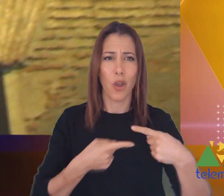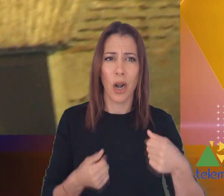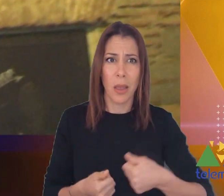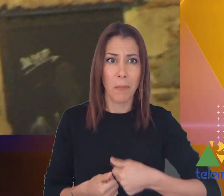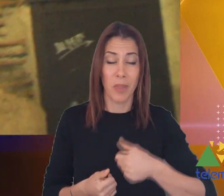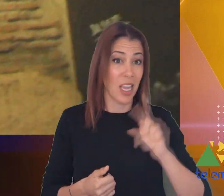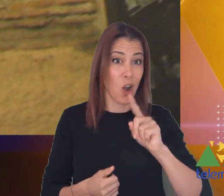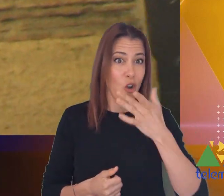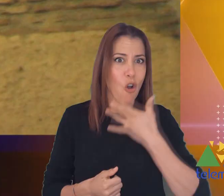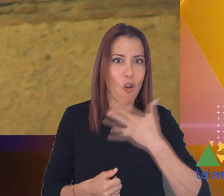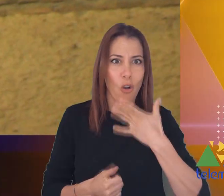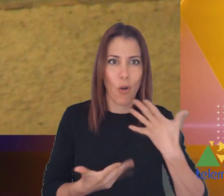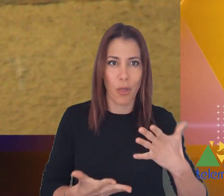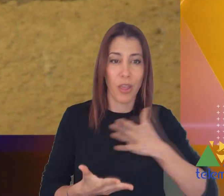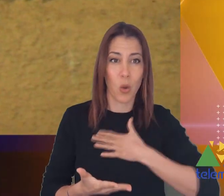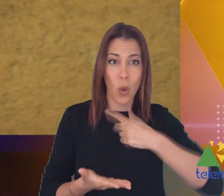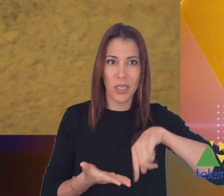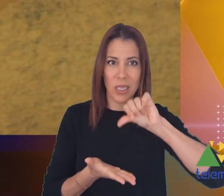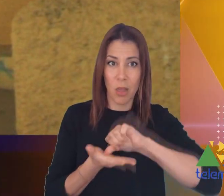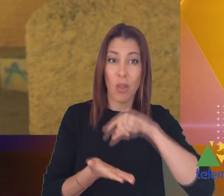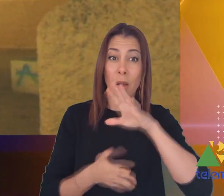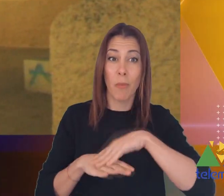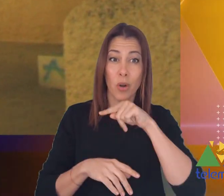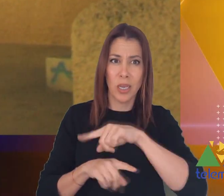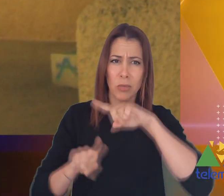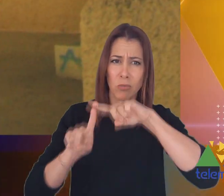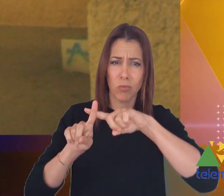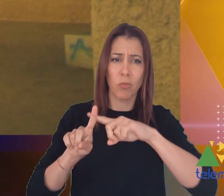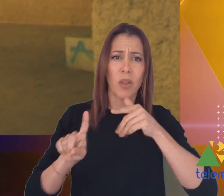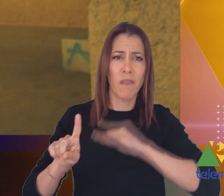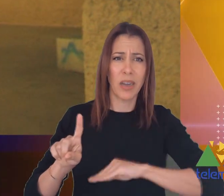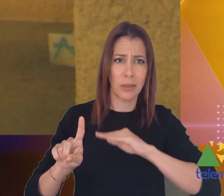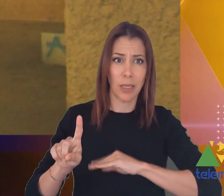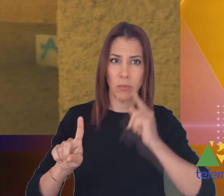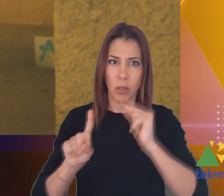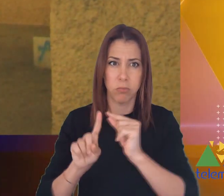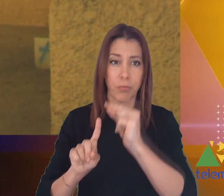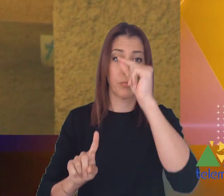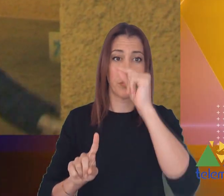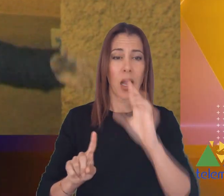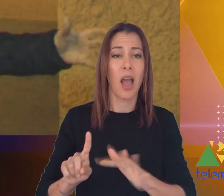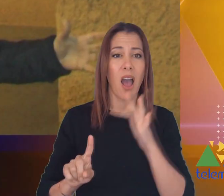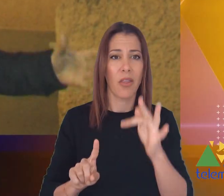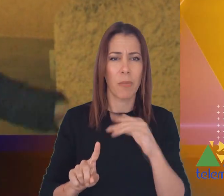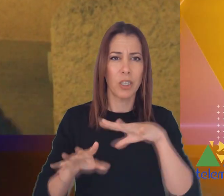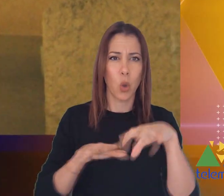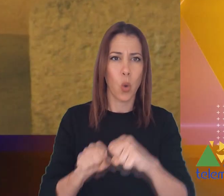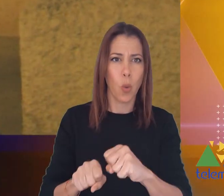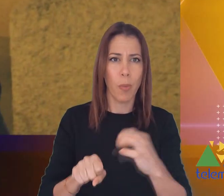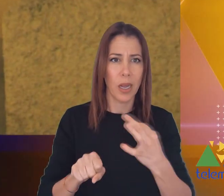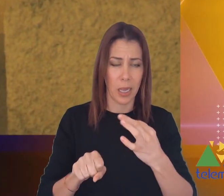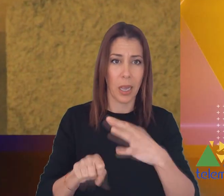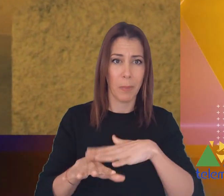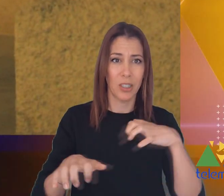más desconocidas de nuestra ciudad. Es una torre de bastante alzado y que bueno, ocupa parte del